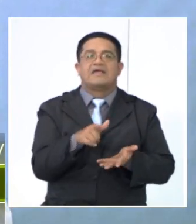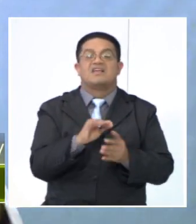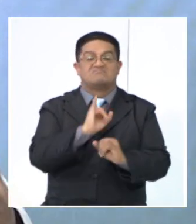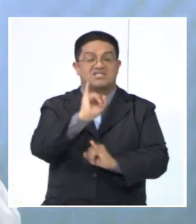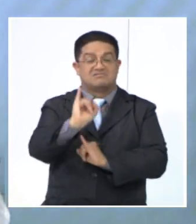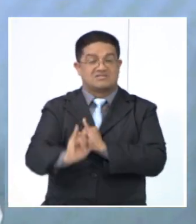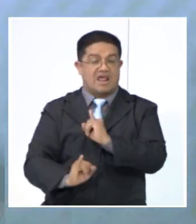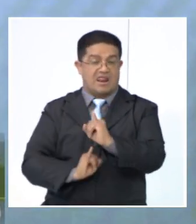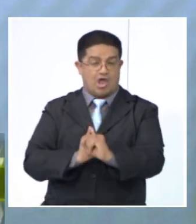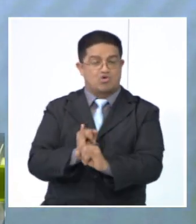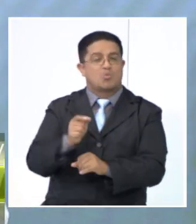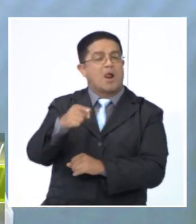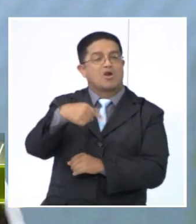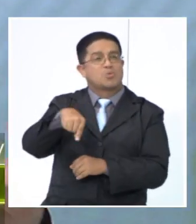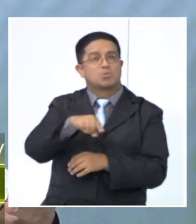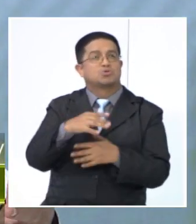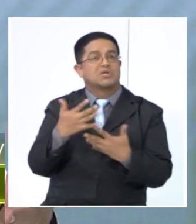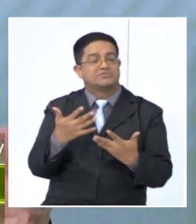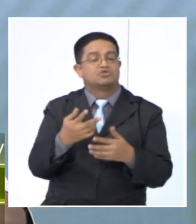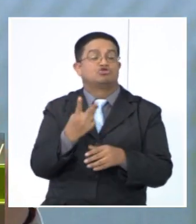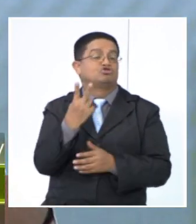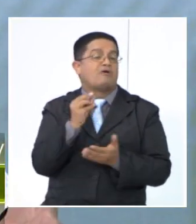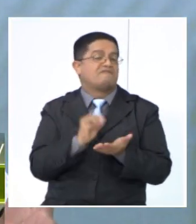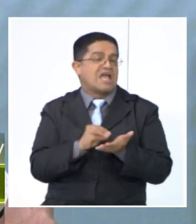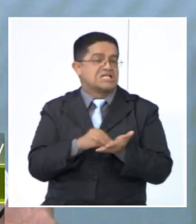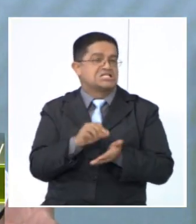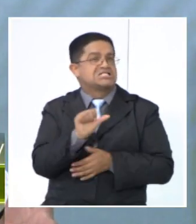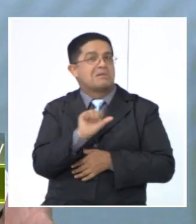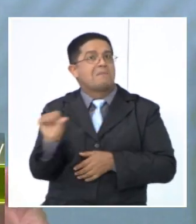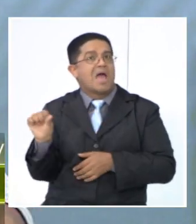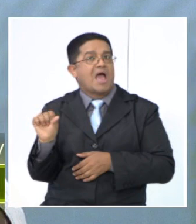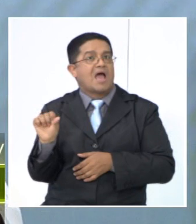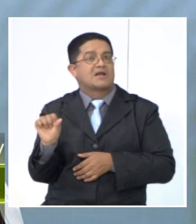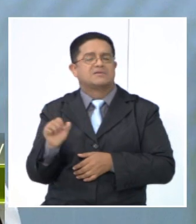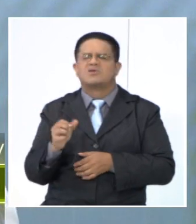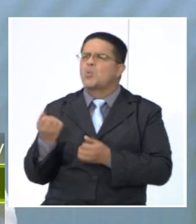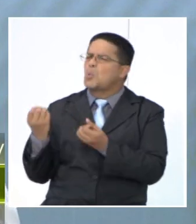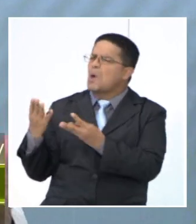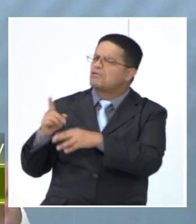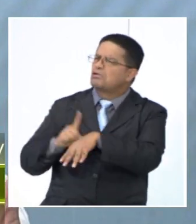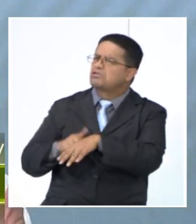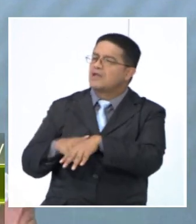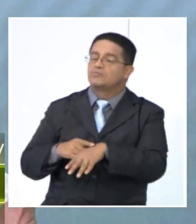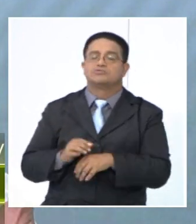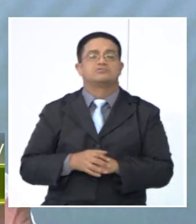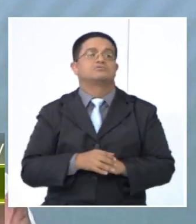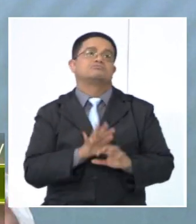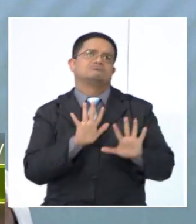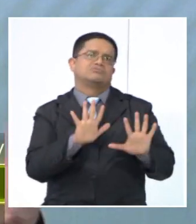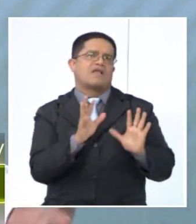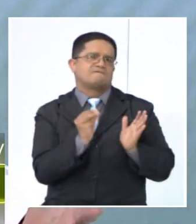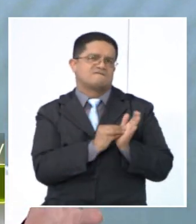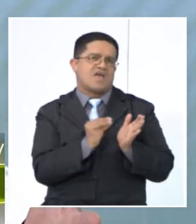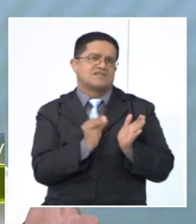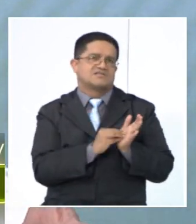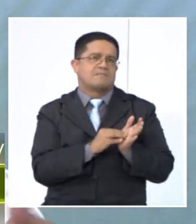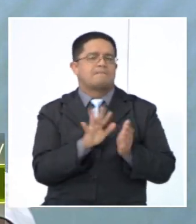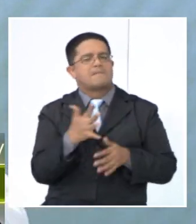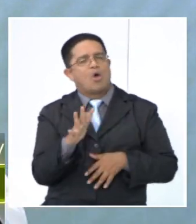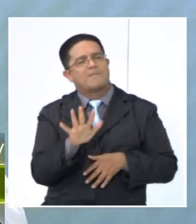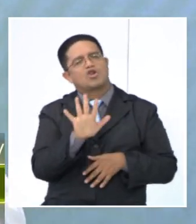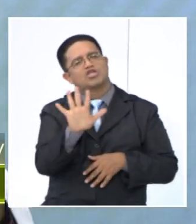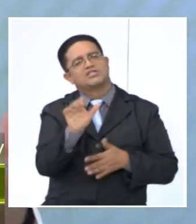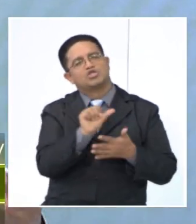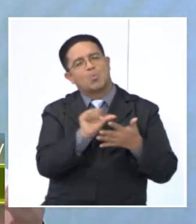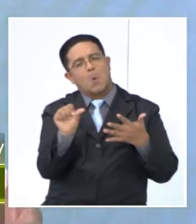internacionalmente nosotros tenemos es dos veces a la semana se le realiza ese procedimiento. ¿Por 10 sesiones, o sea, más o menos 5